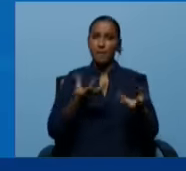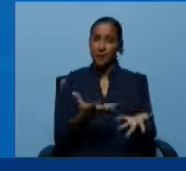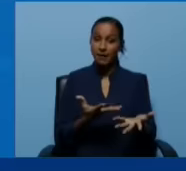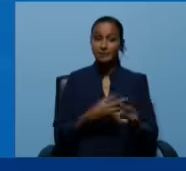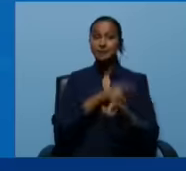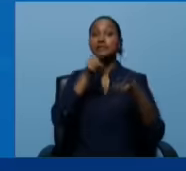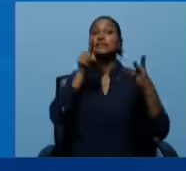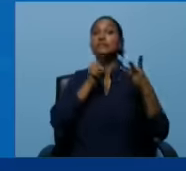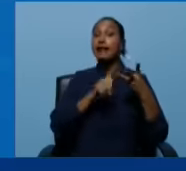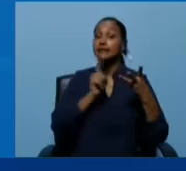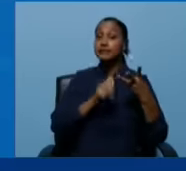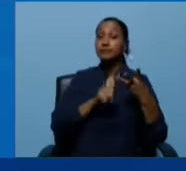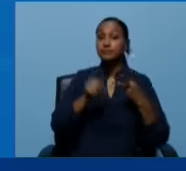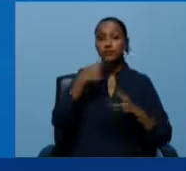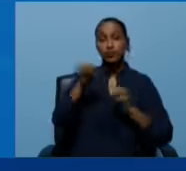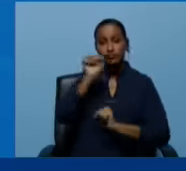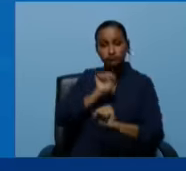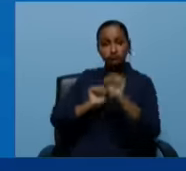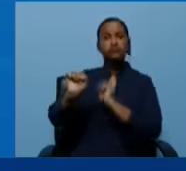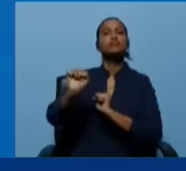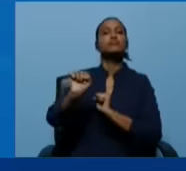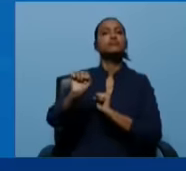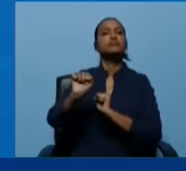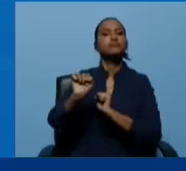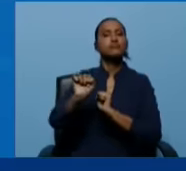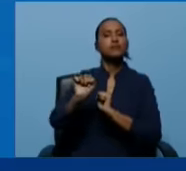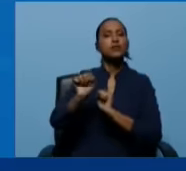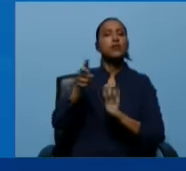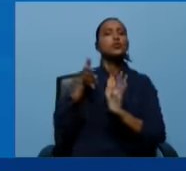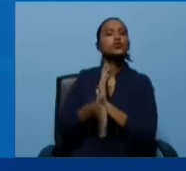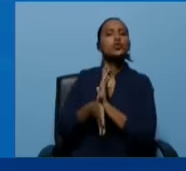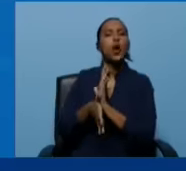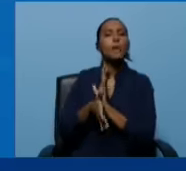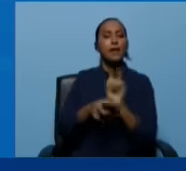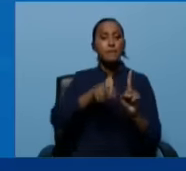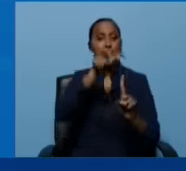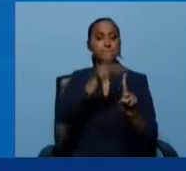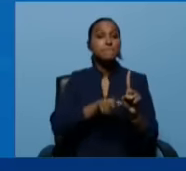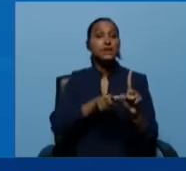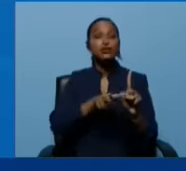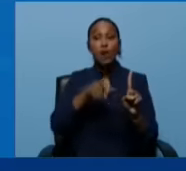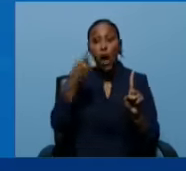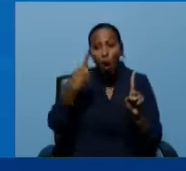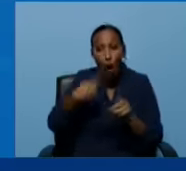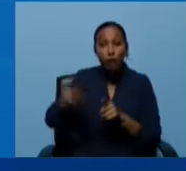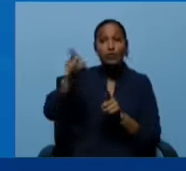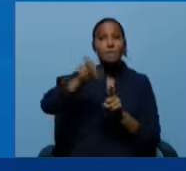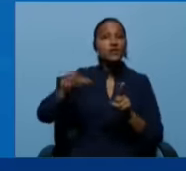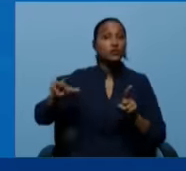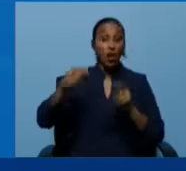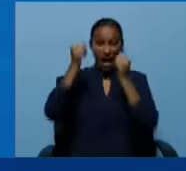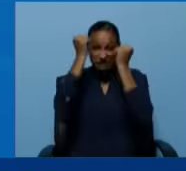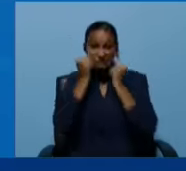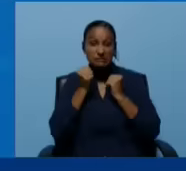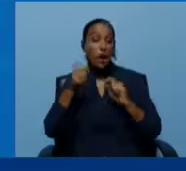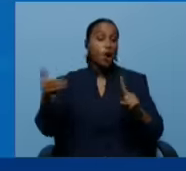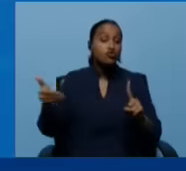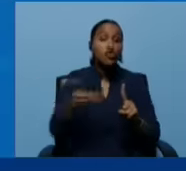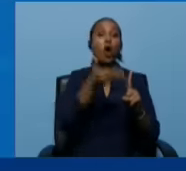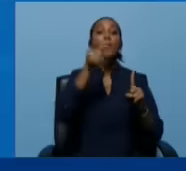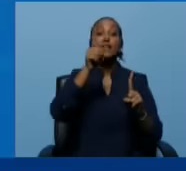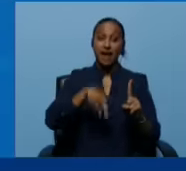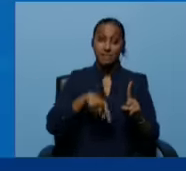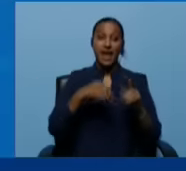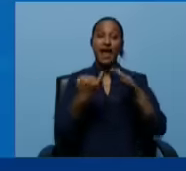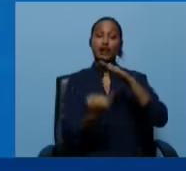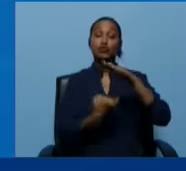Rechazamos los ataques y actos vandálicos contra personas, infraestructuras públicas, símbolos religiosos